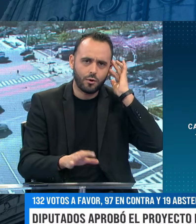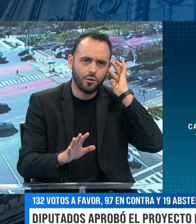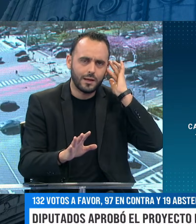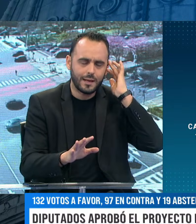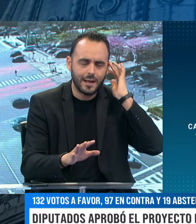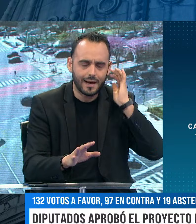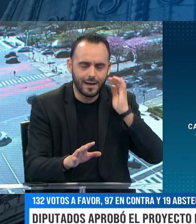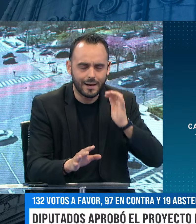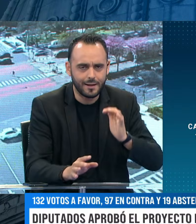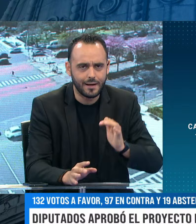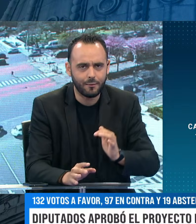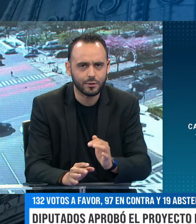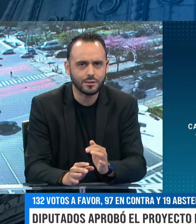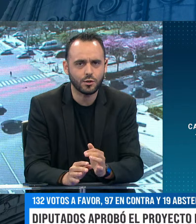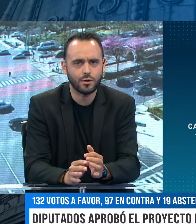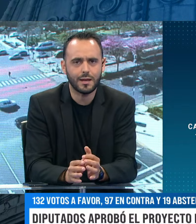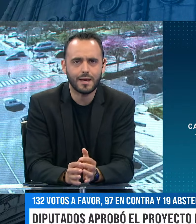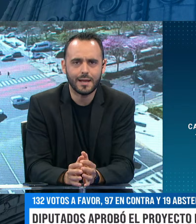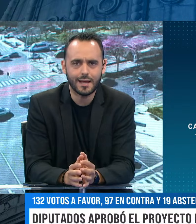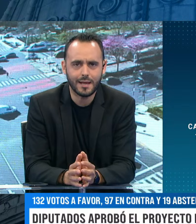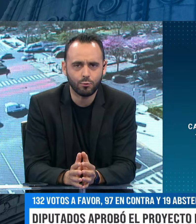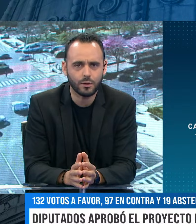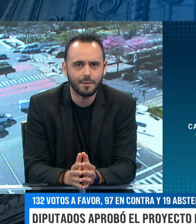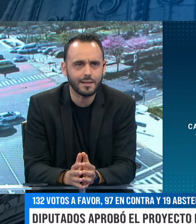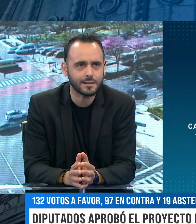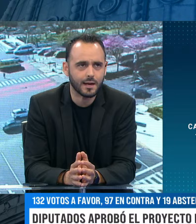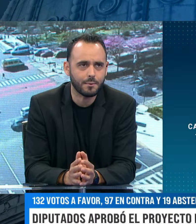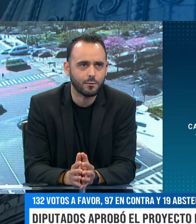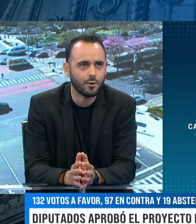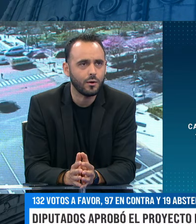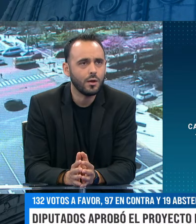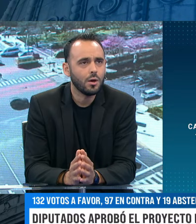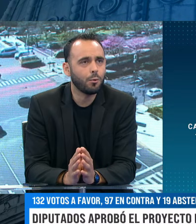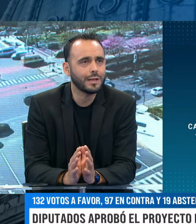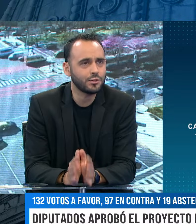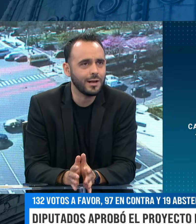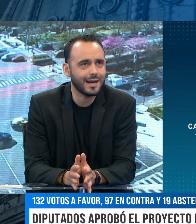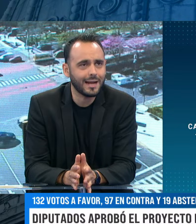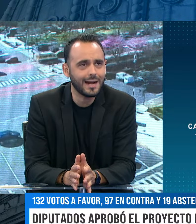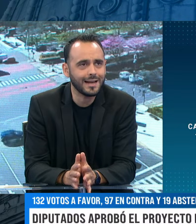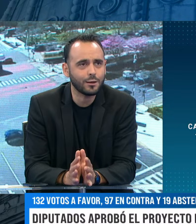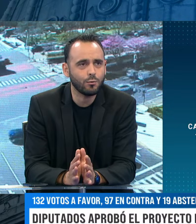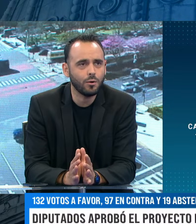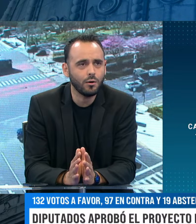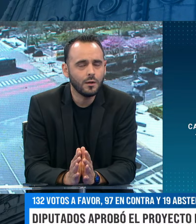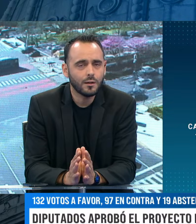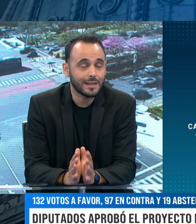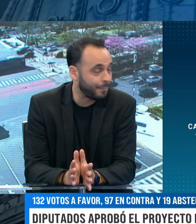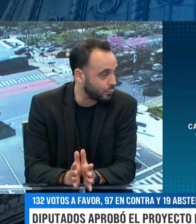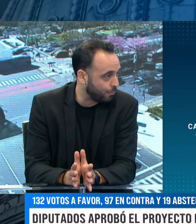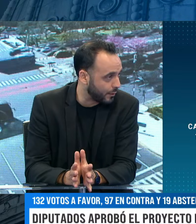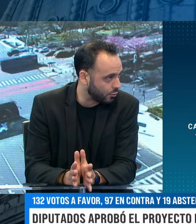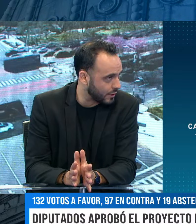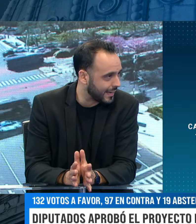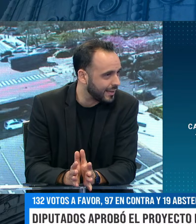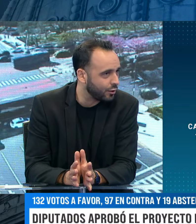tenemos lo de la votación justamente de ese capítulo. Votación en general que tuvo del presupuesto, ¿sí? Que esto, a